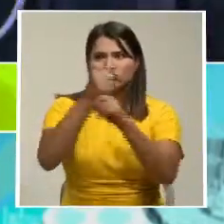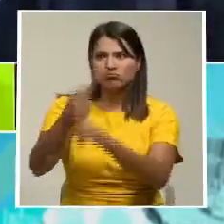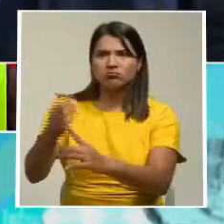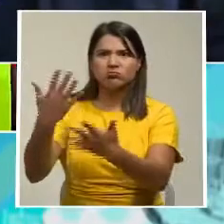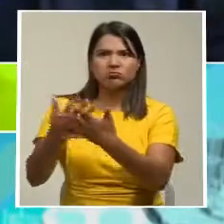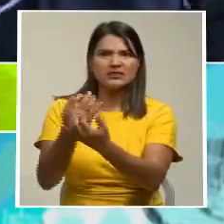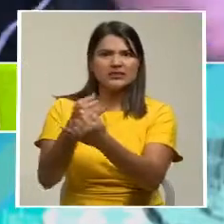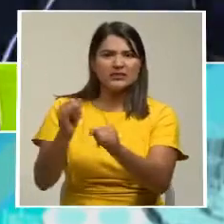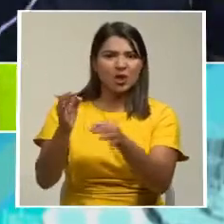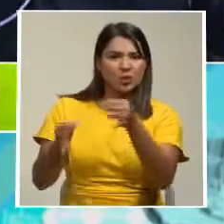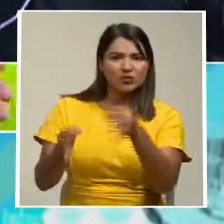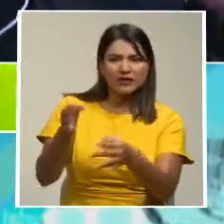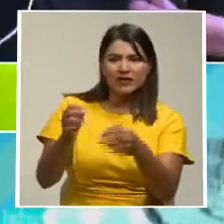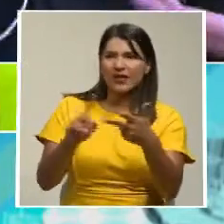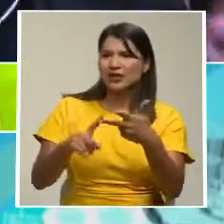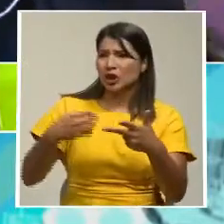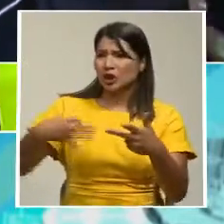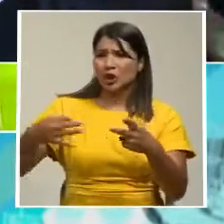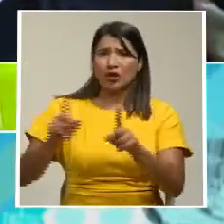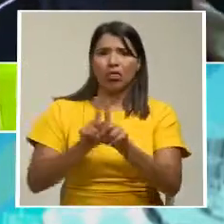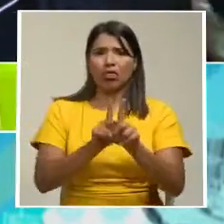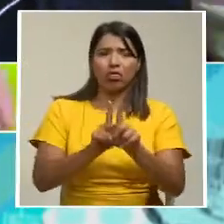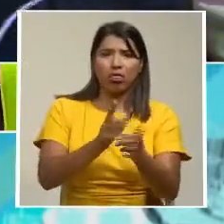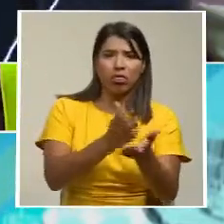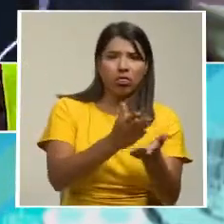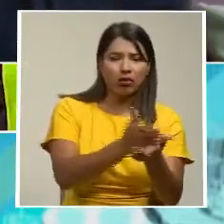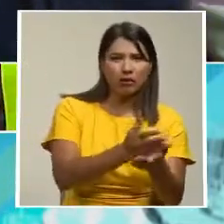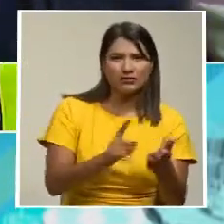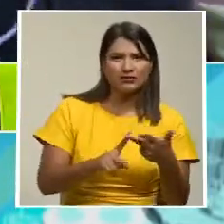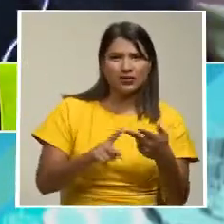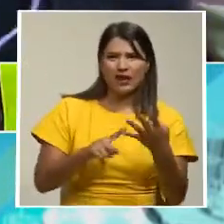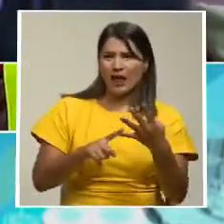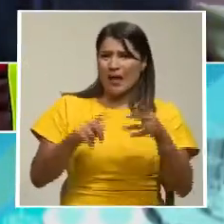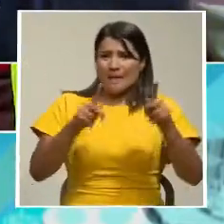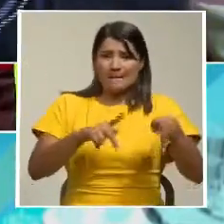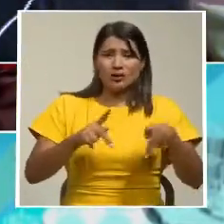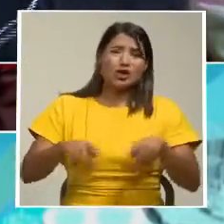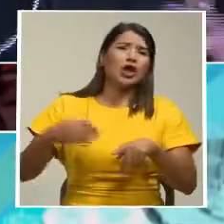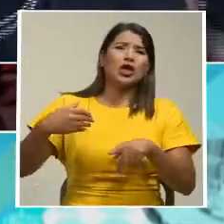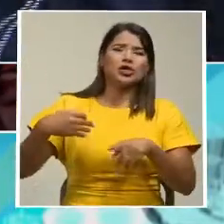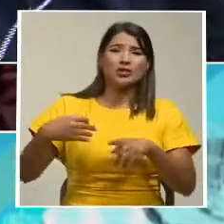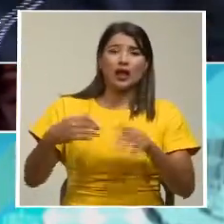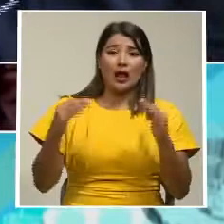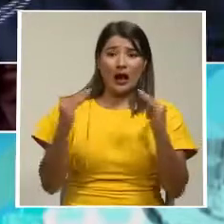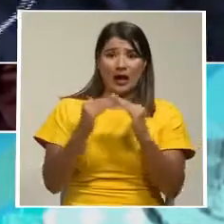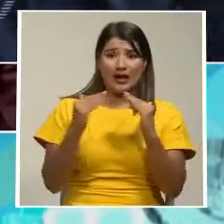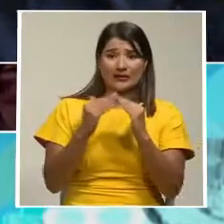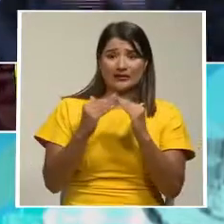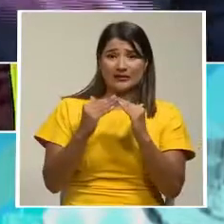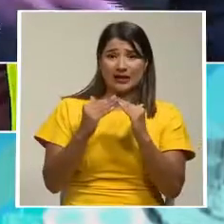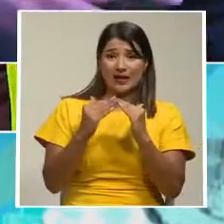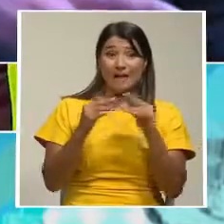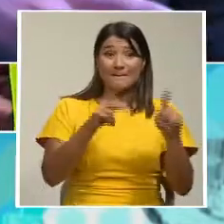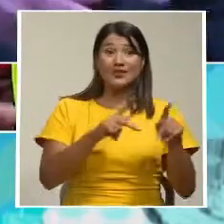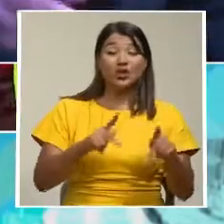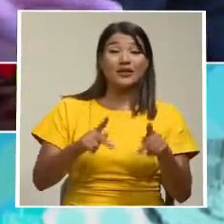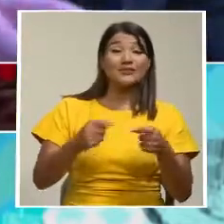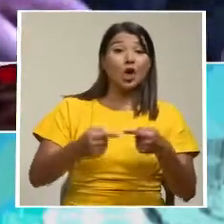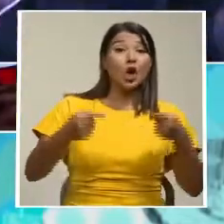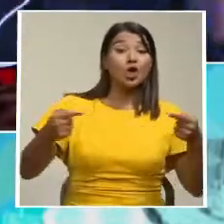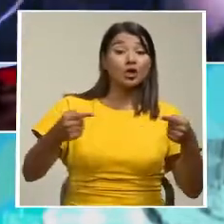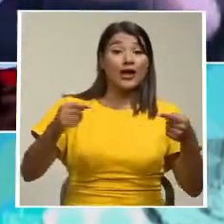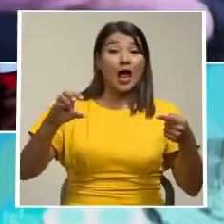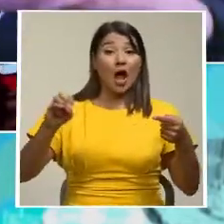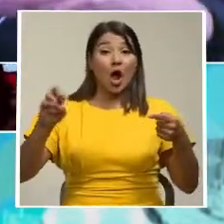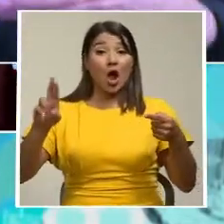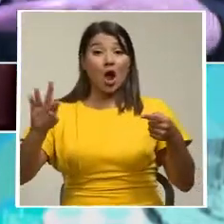injustificados, todos los días hay persecución. Los opositores tienen todos los días frente a su casa patrullas, tanto de la Policía Nacional que controla Ortega,